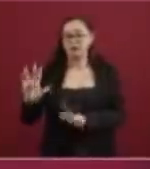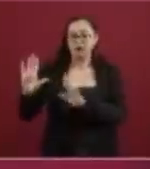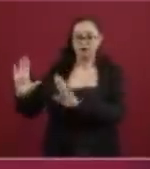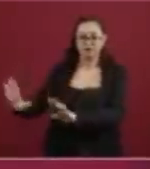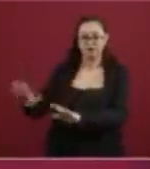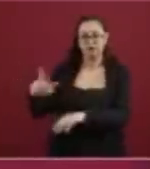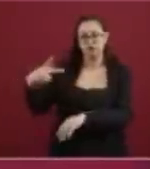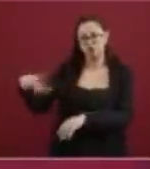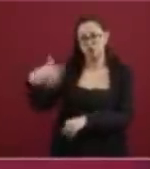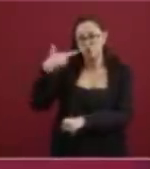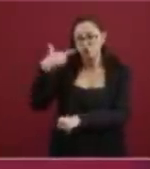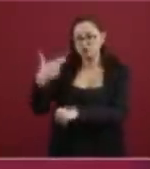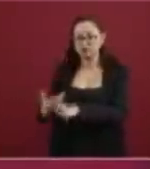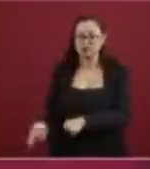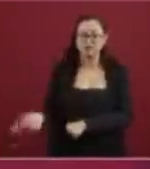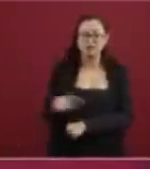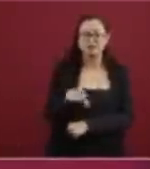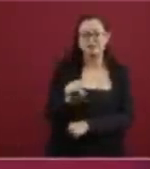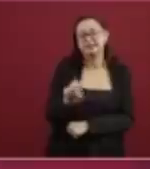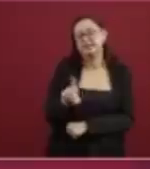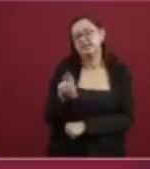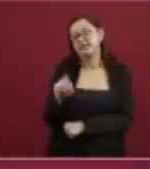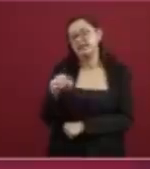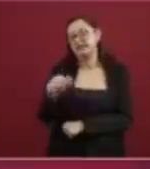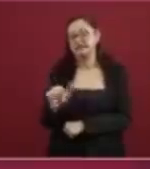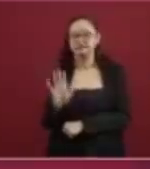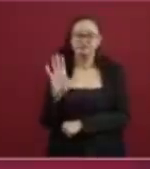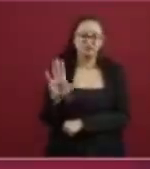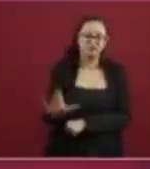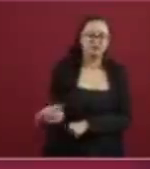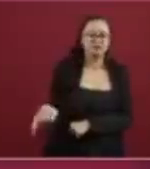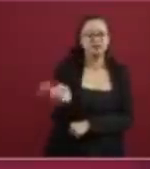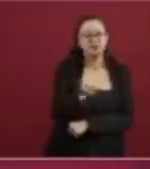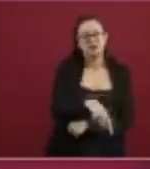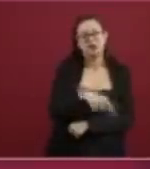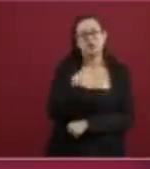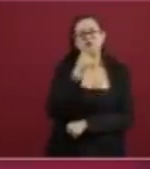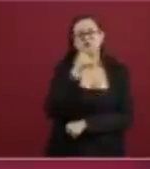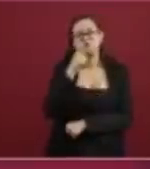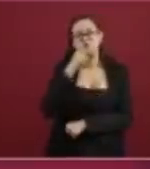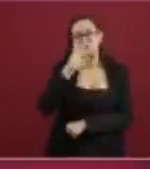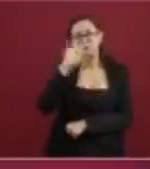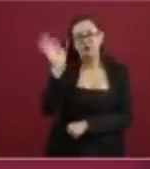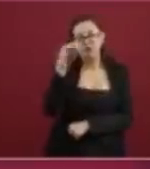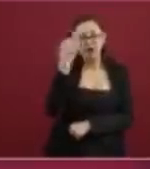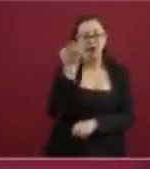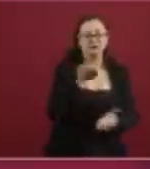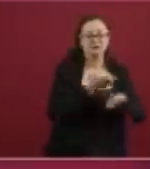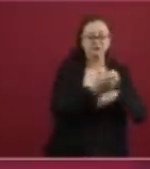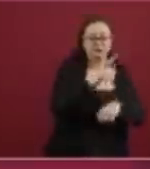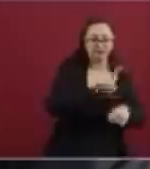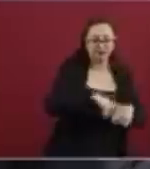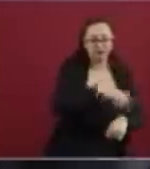Ejército también, la Policía Federal, las policías estatales, las policías municipales. Ahora